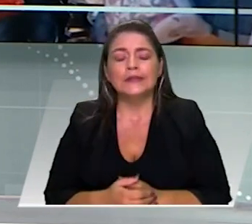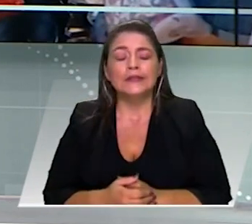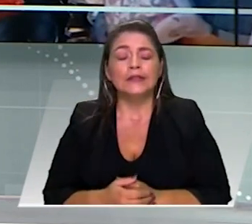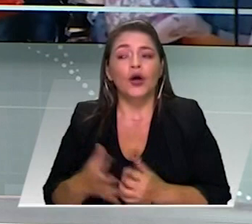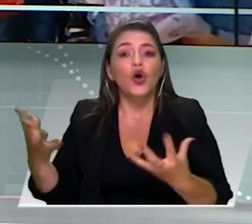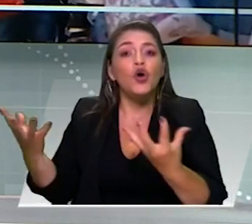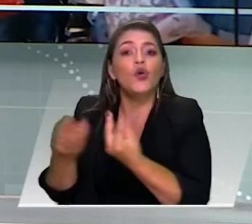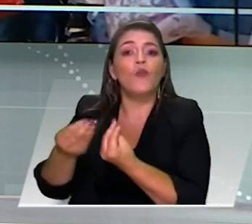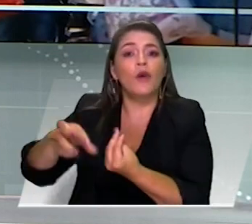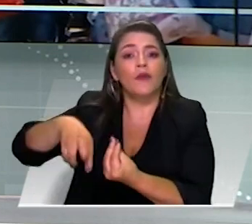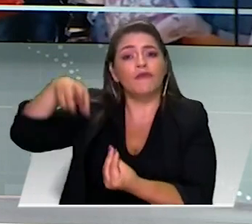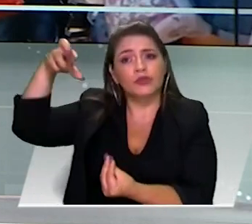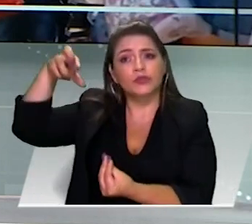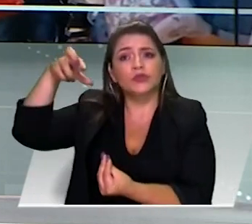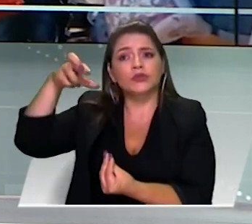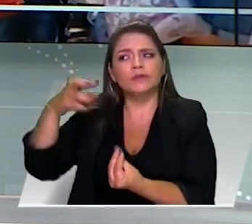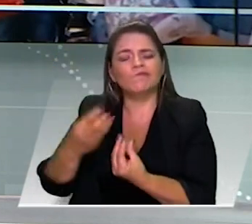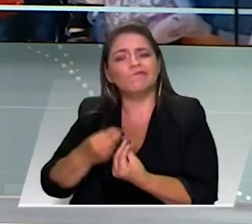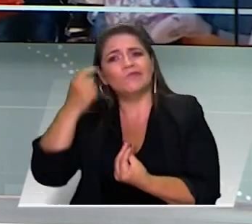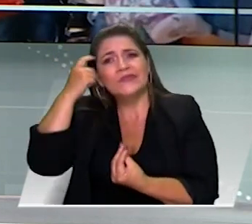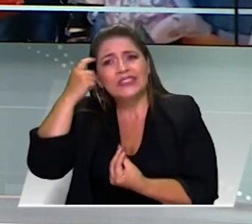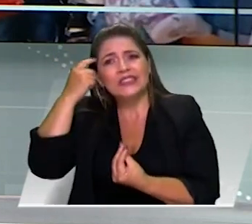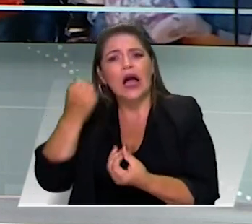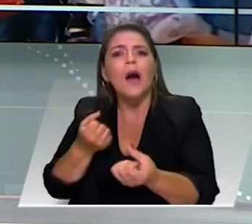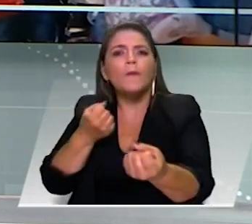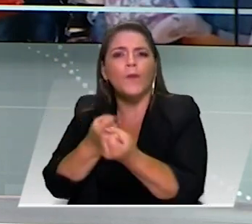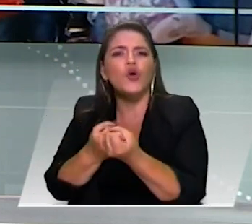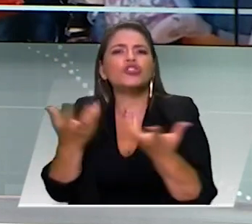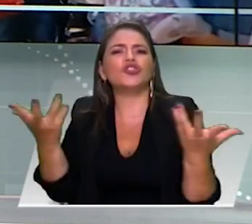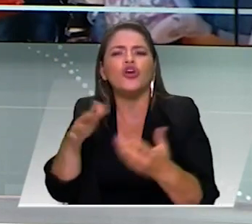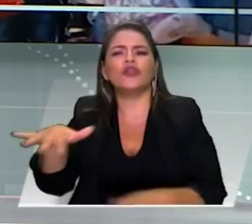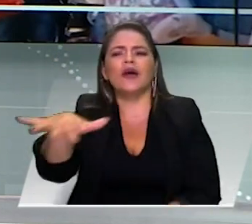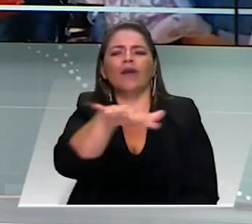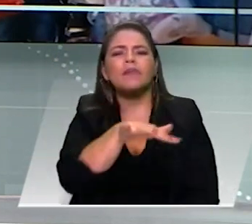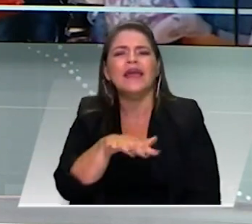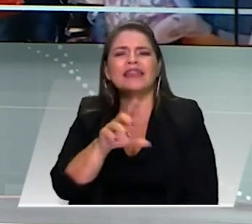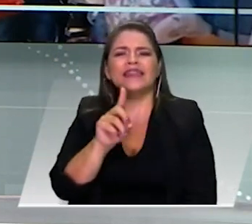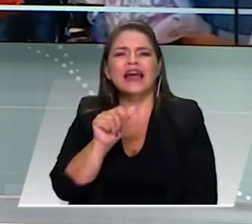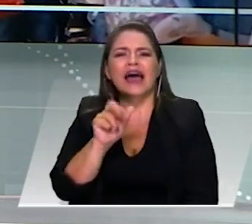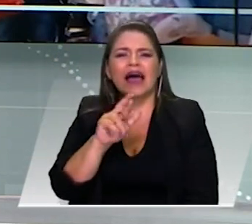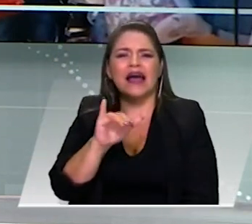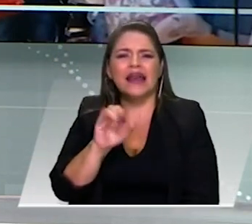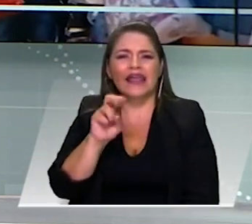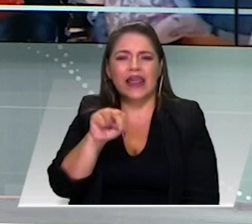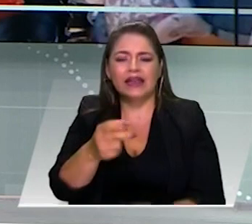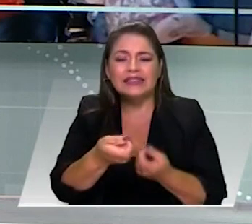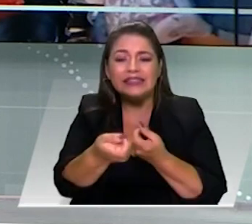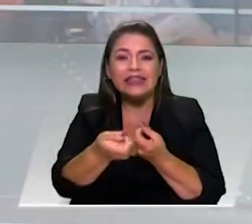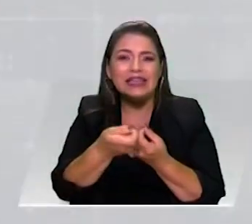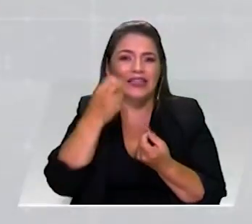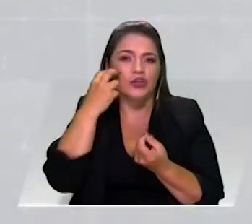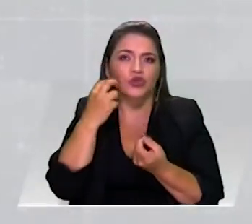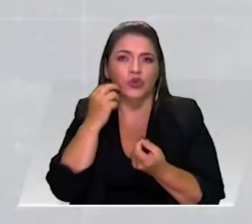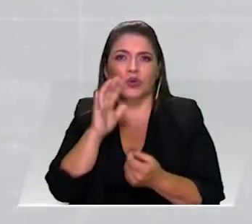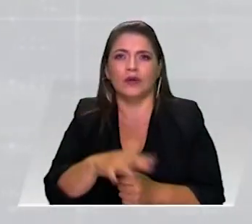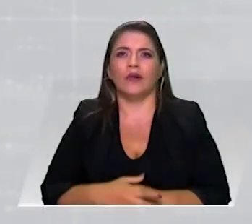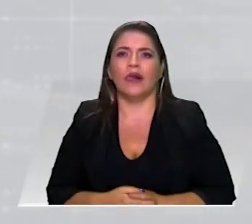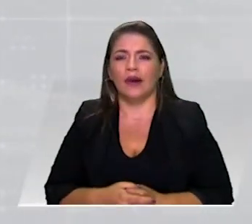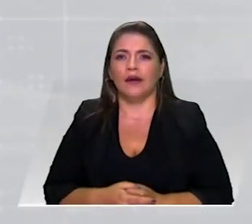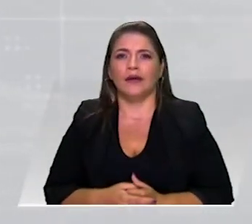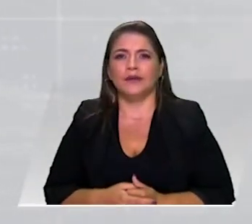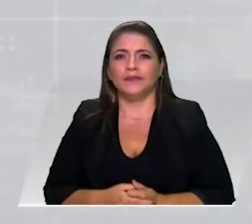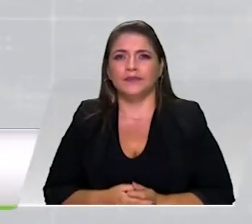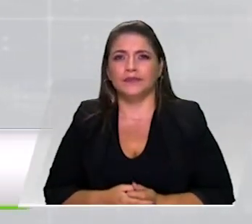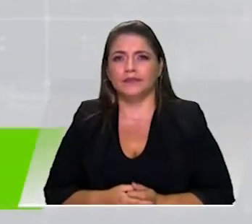Darién ayudas para estas personas que emprendieron el viaje hacia los Estados Unidos en búsqueda de su sueño. Y una gran gestión.